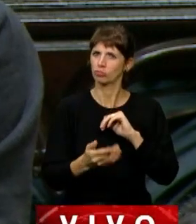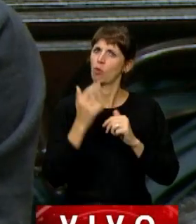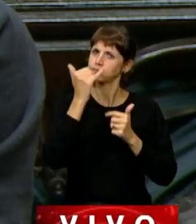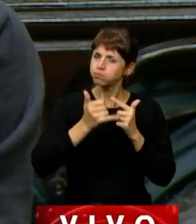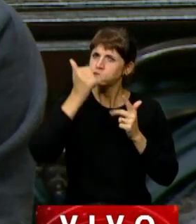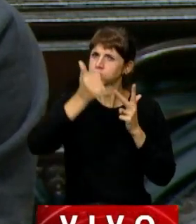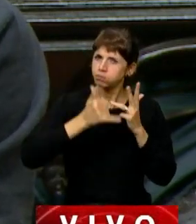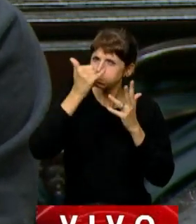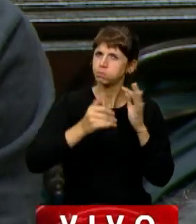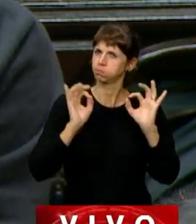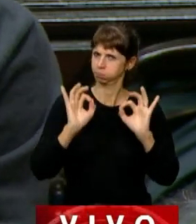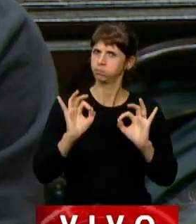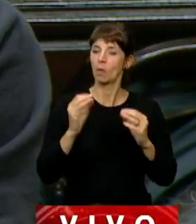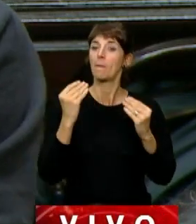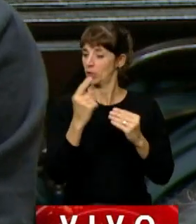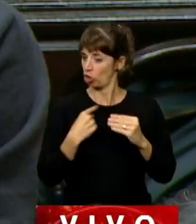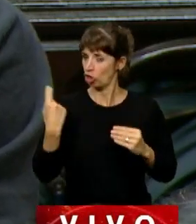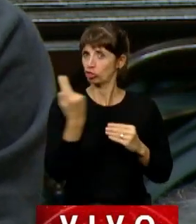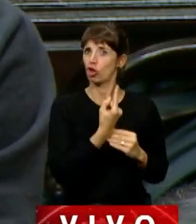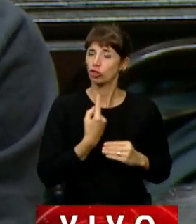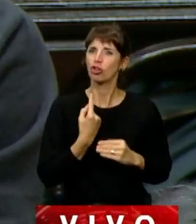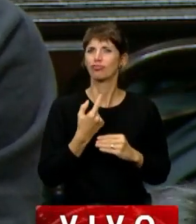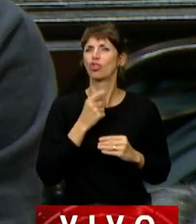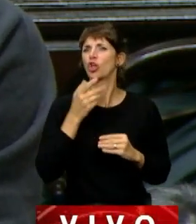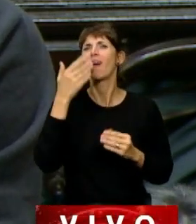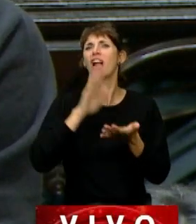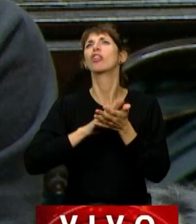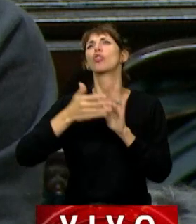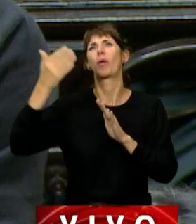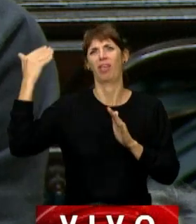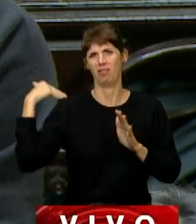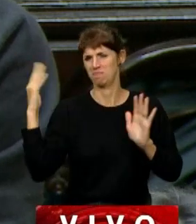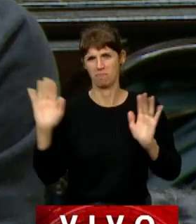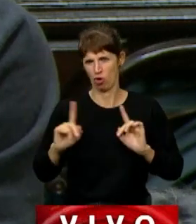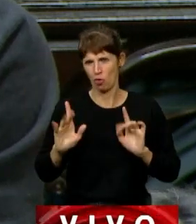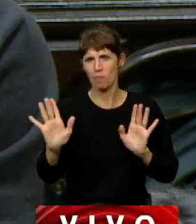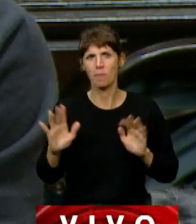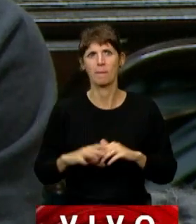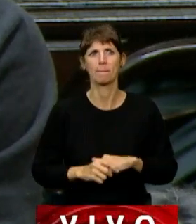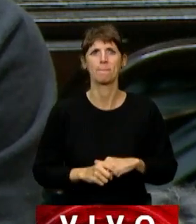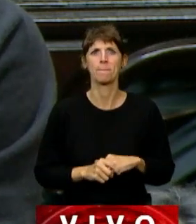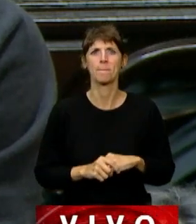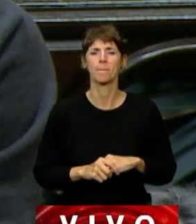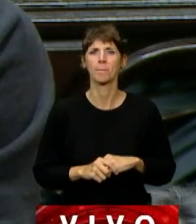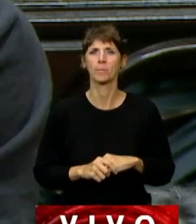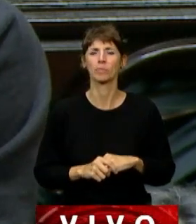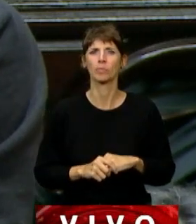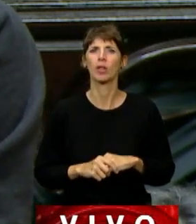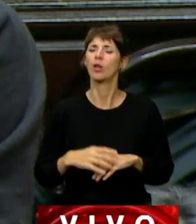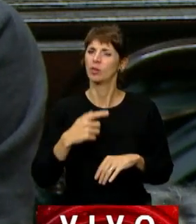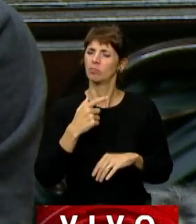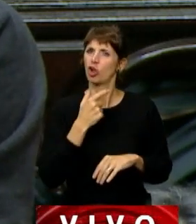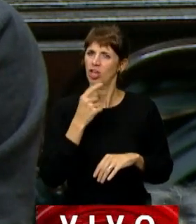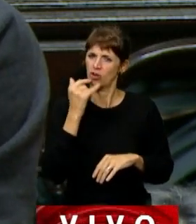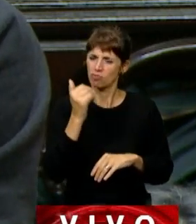nosotros, y no quiero ir para el pasado, como usted nos planteaba, sino hubo